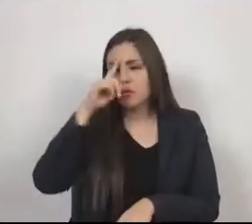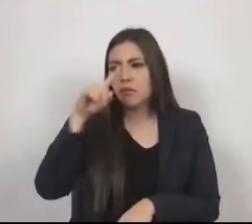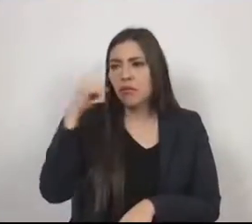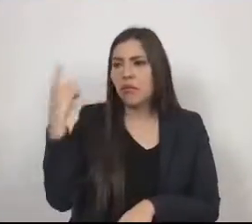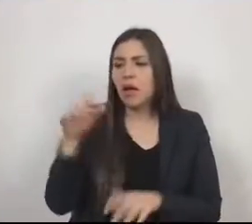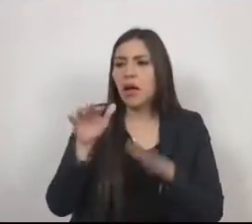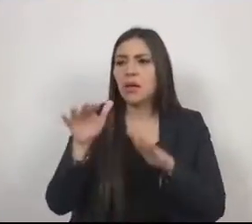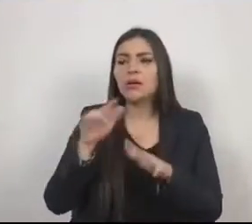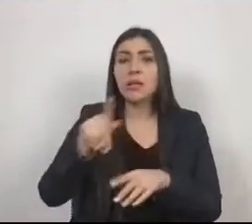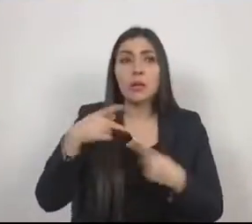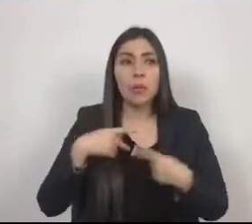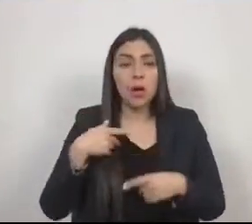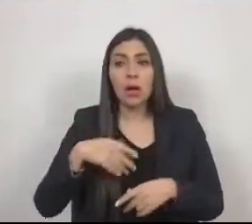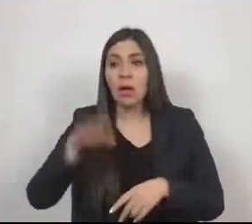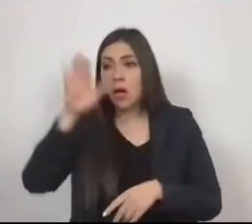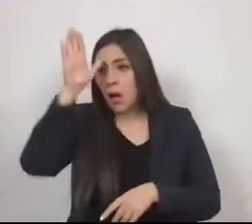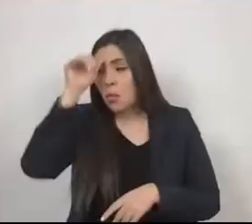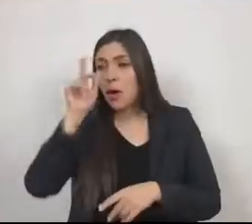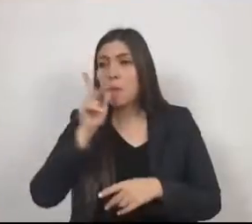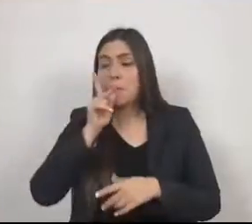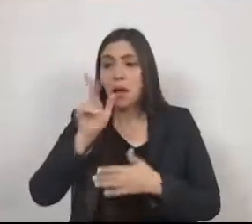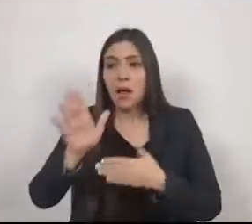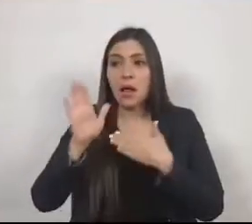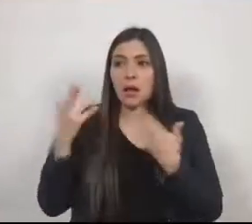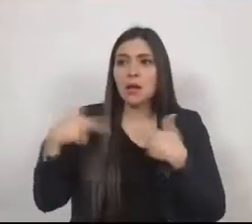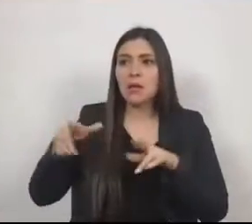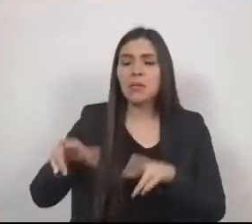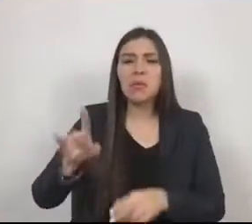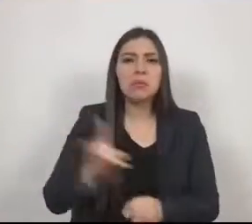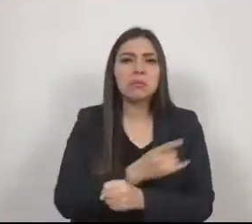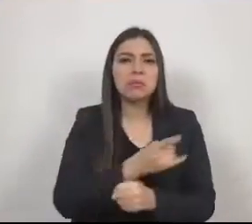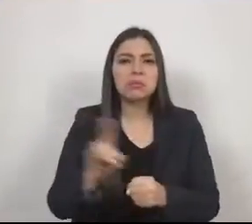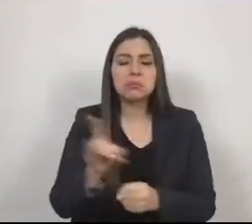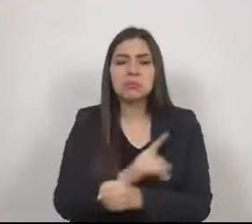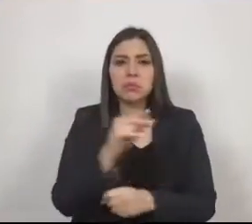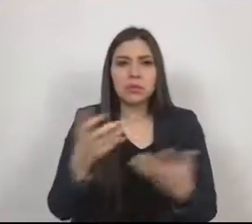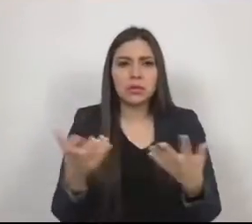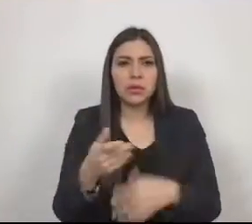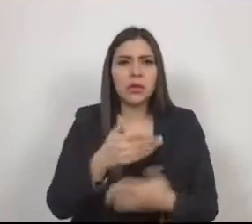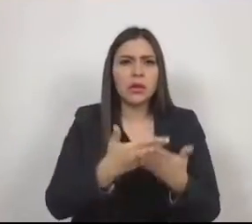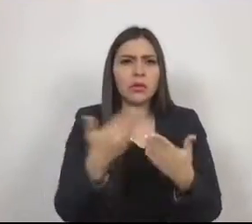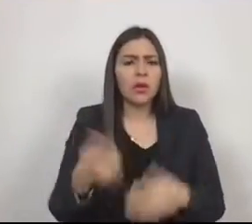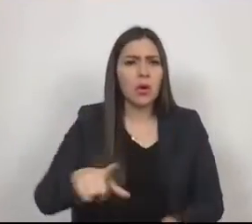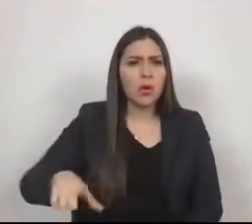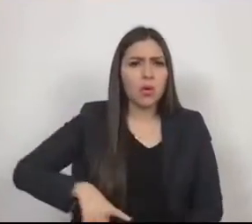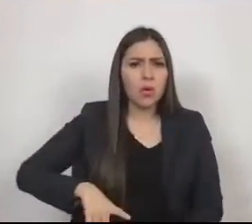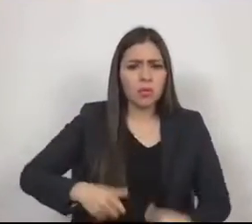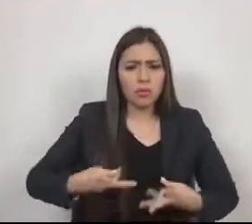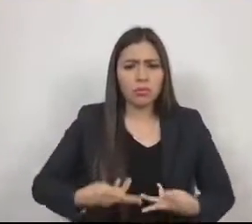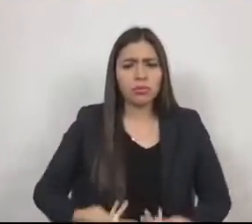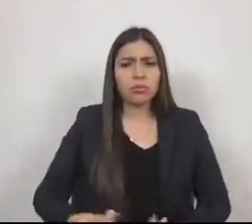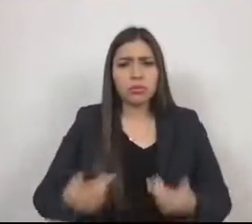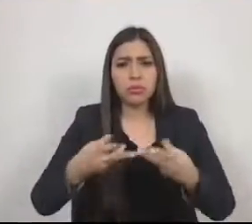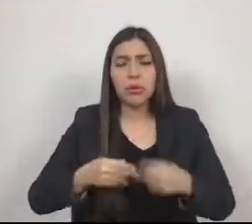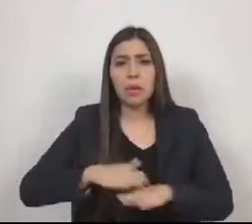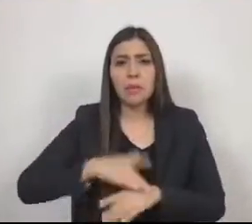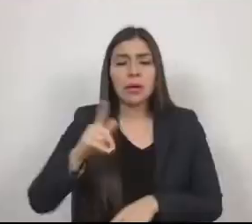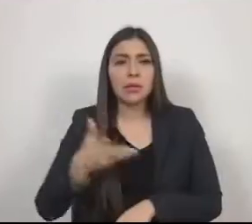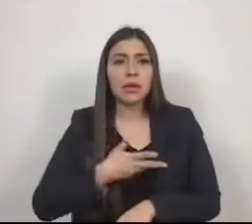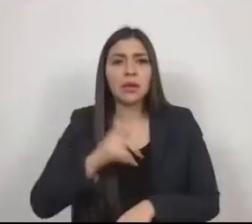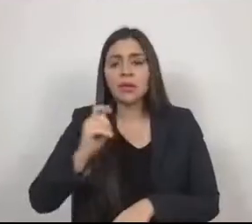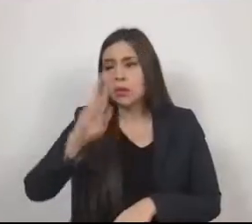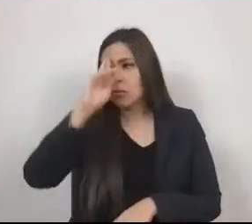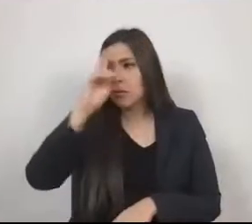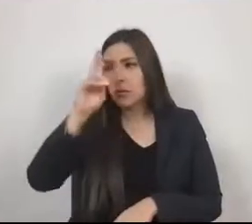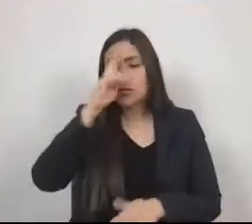prometieron representar. Tengamos presente que un gobierno que gasta más de lo que tiene restringe la capacidad de gasto